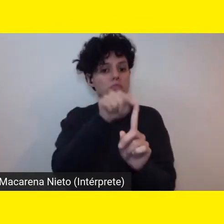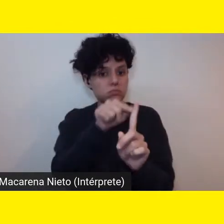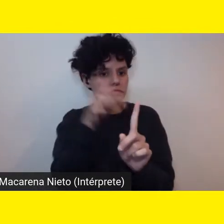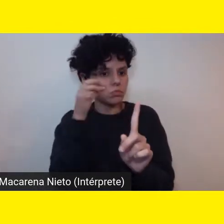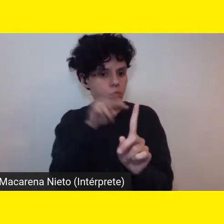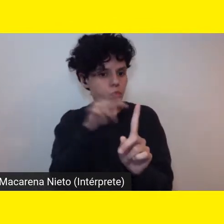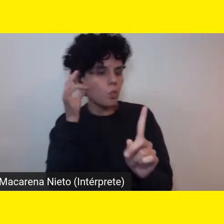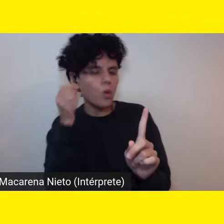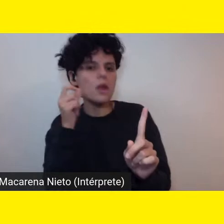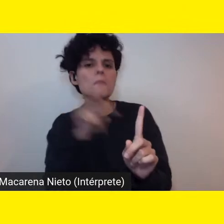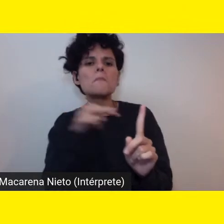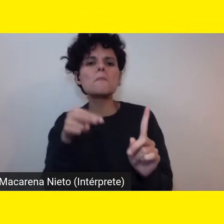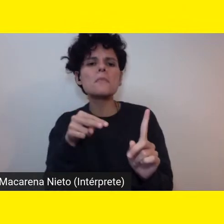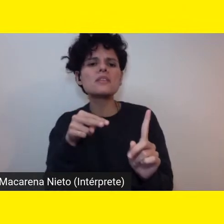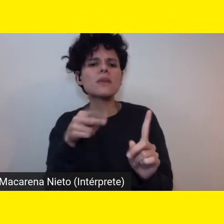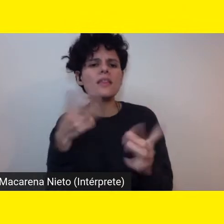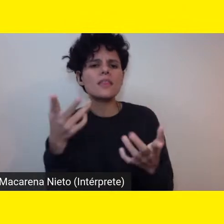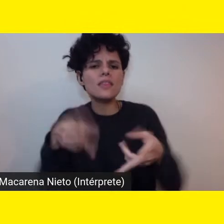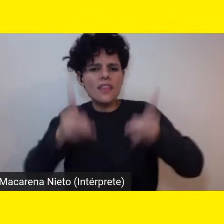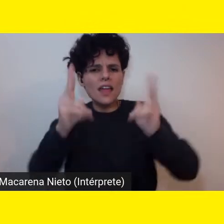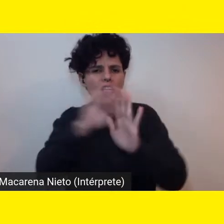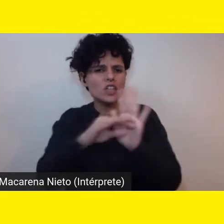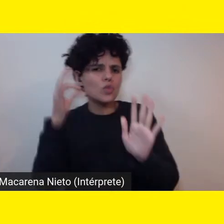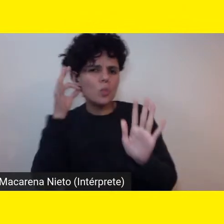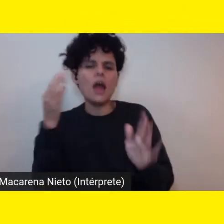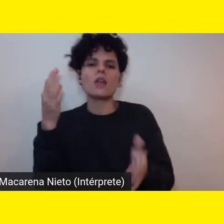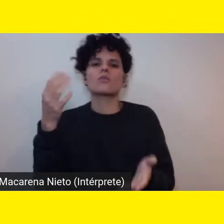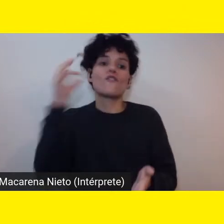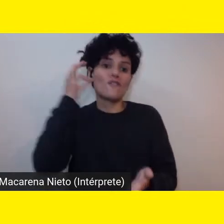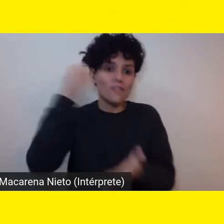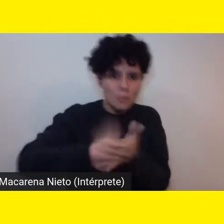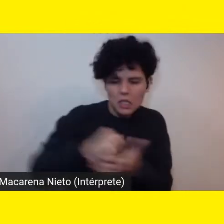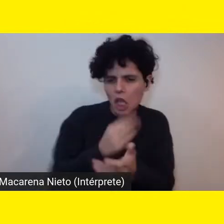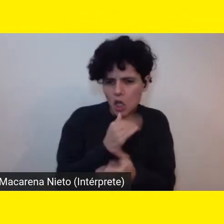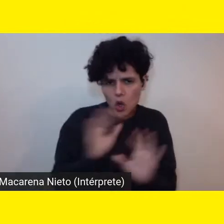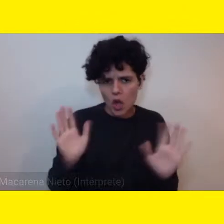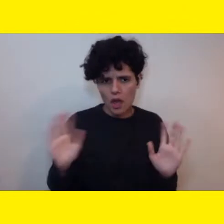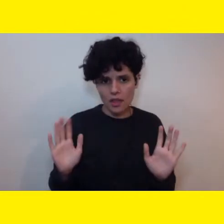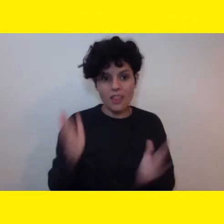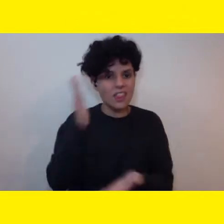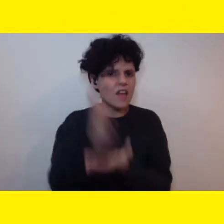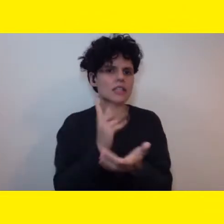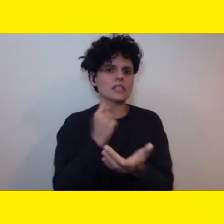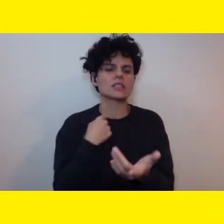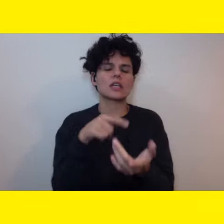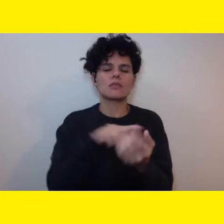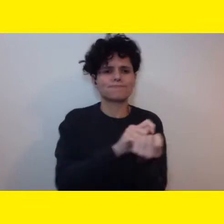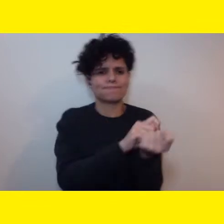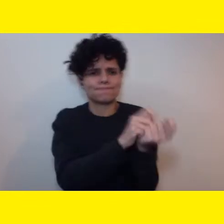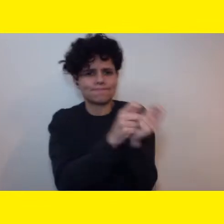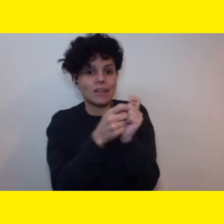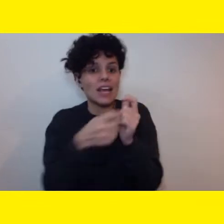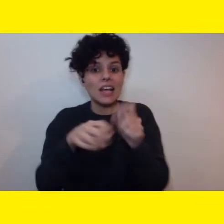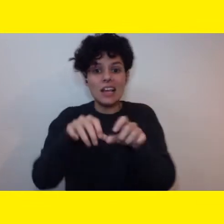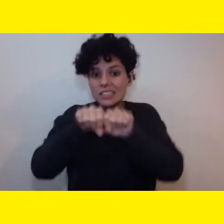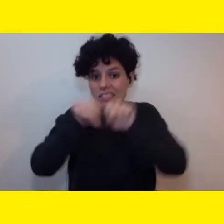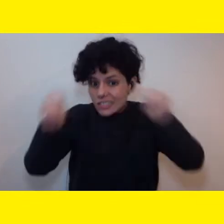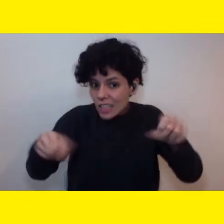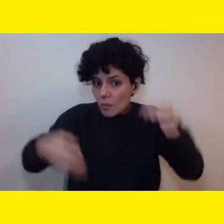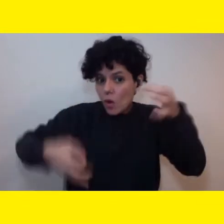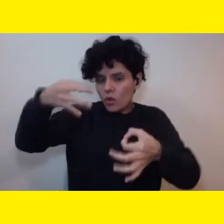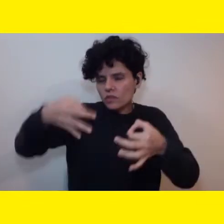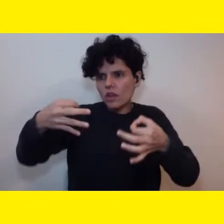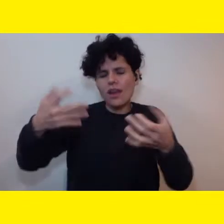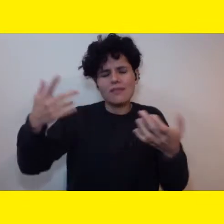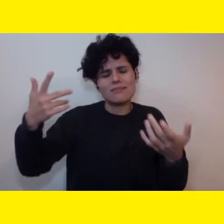Y desde que se consolidó, ha sido un sistema judicial patriarcal.